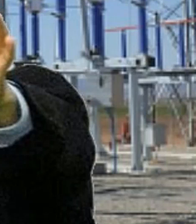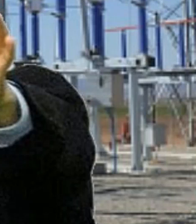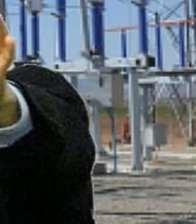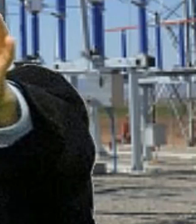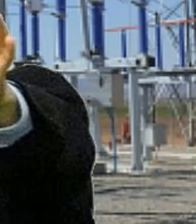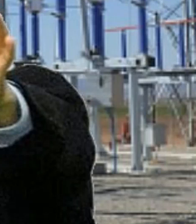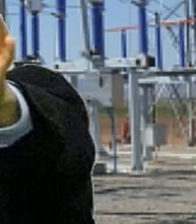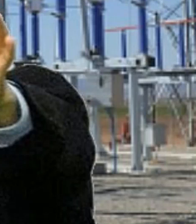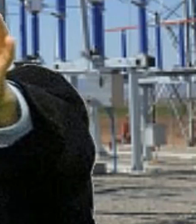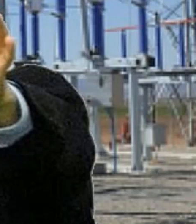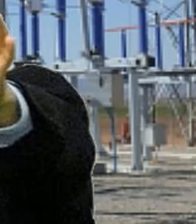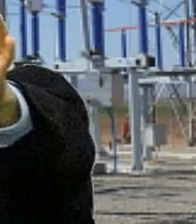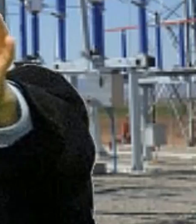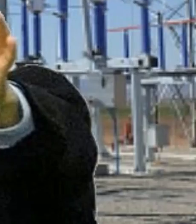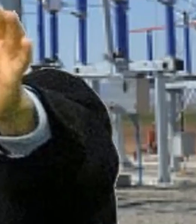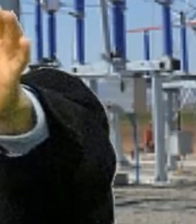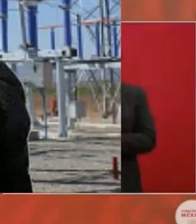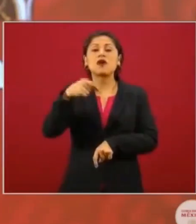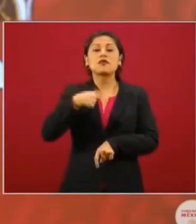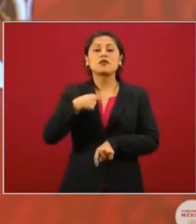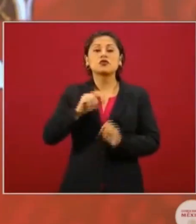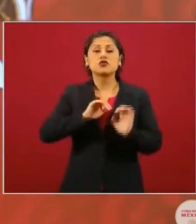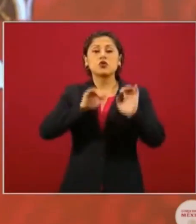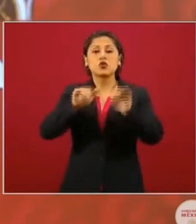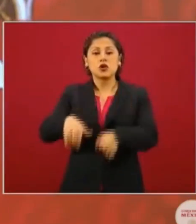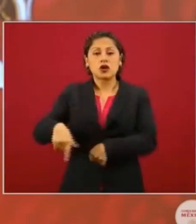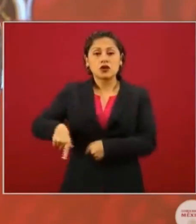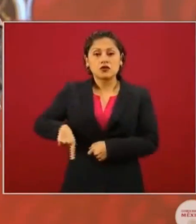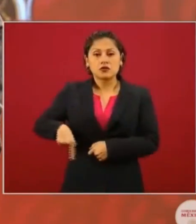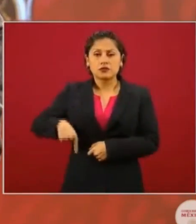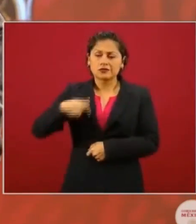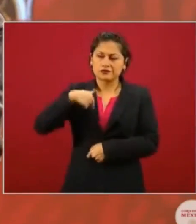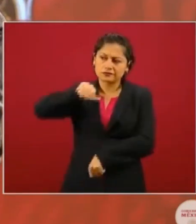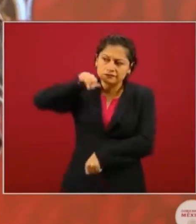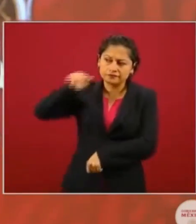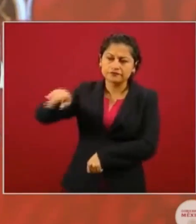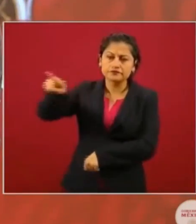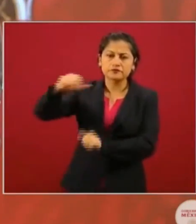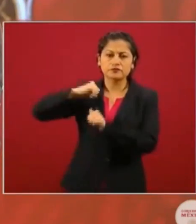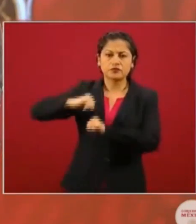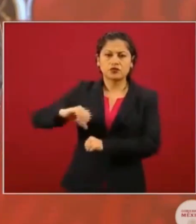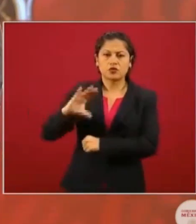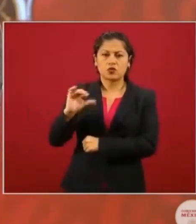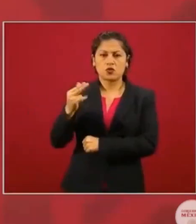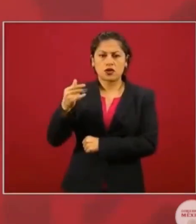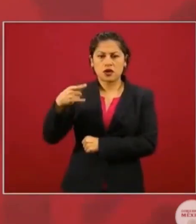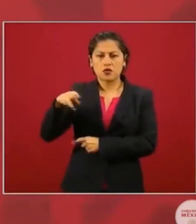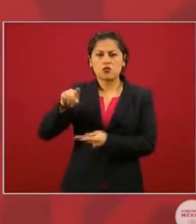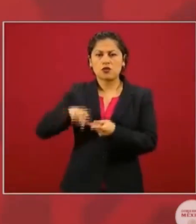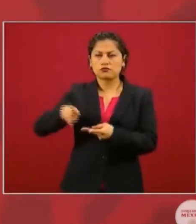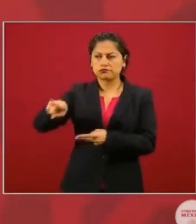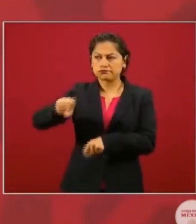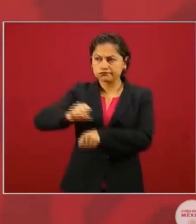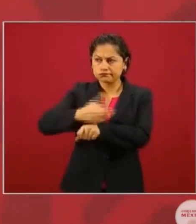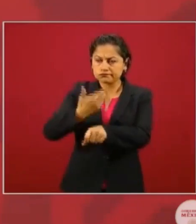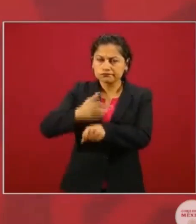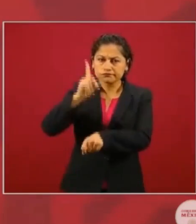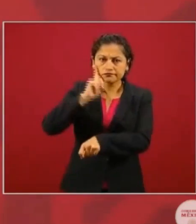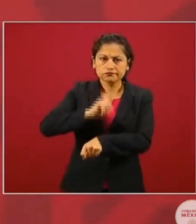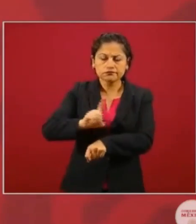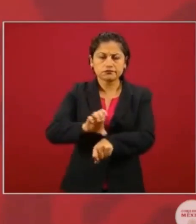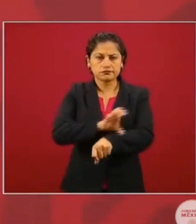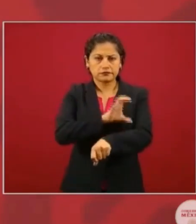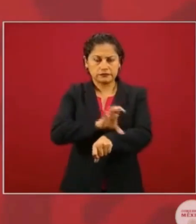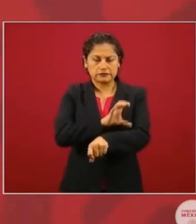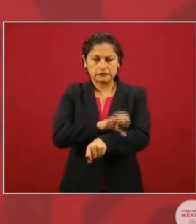Apenas llegué aquí, hablé con el director de la Comisión Federal de Electricidad y con la secretaria de Energía. Esto no puede